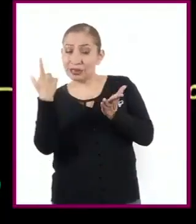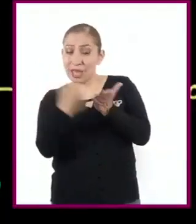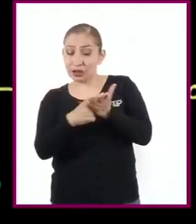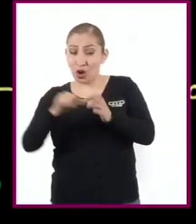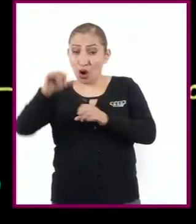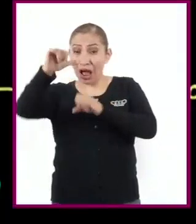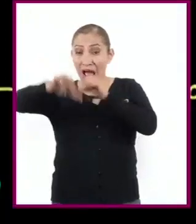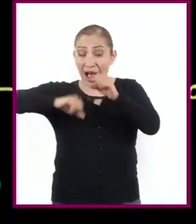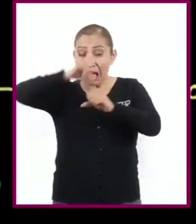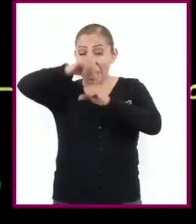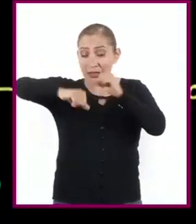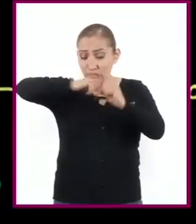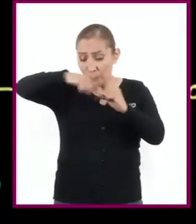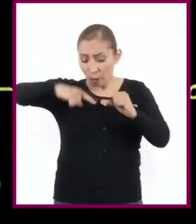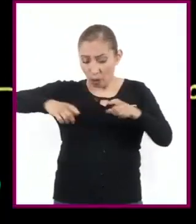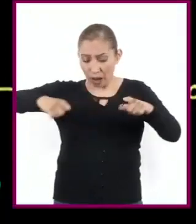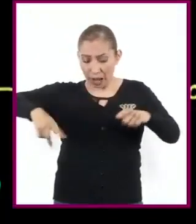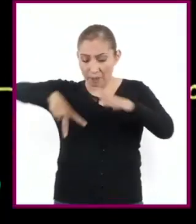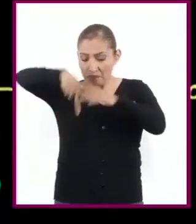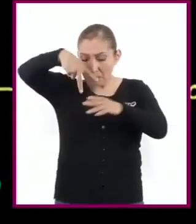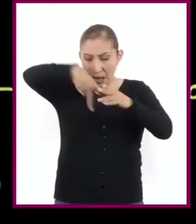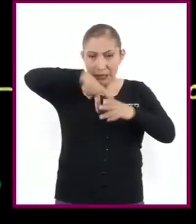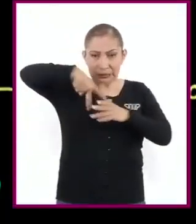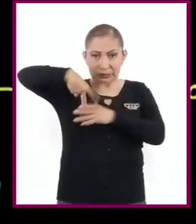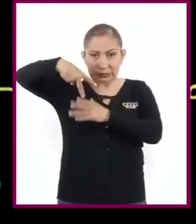átomo son espacios vacíos.